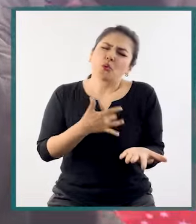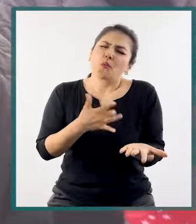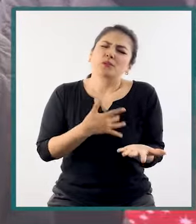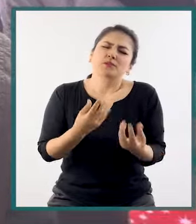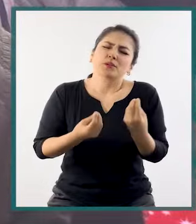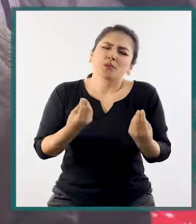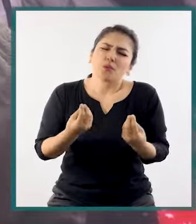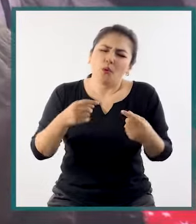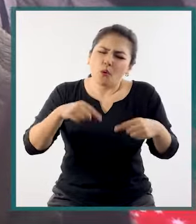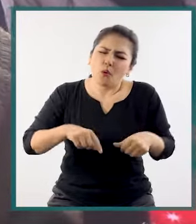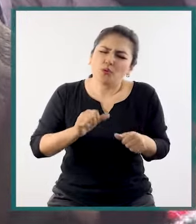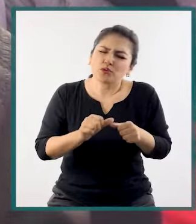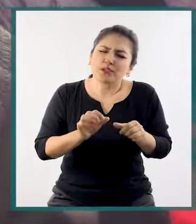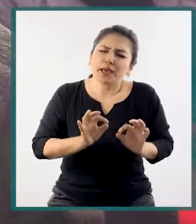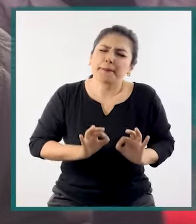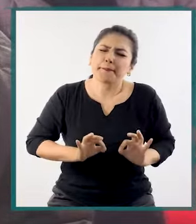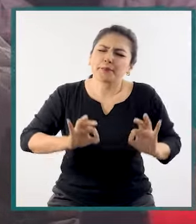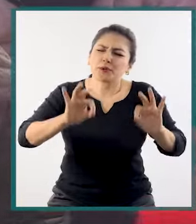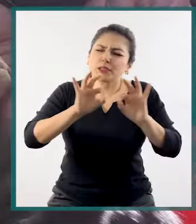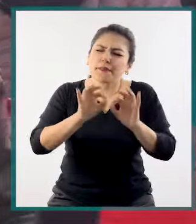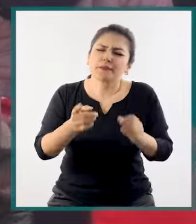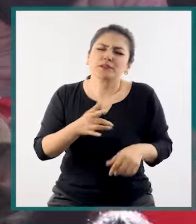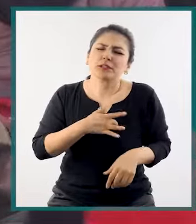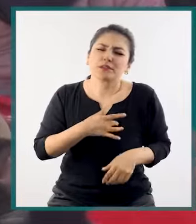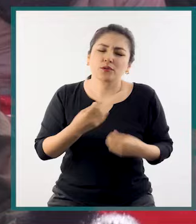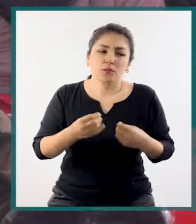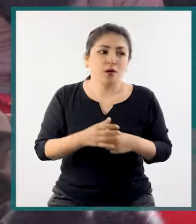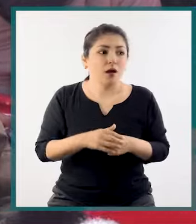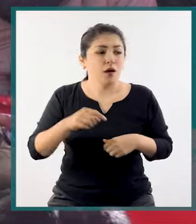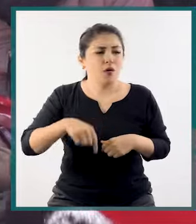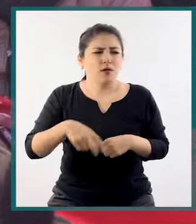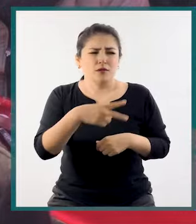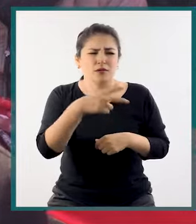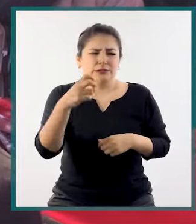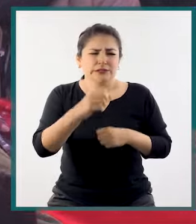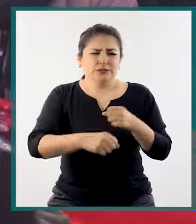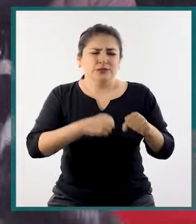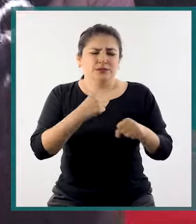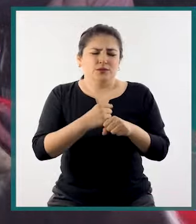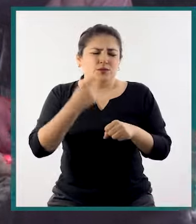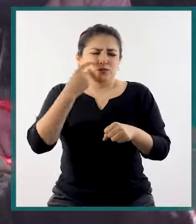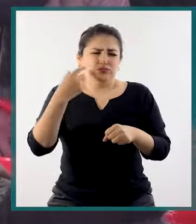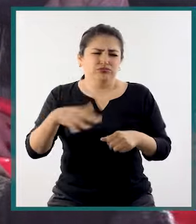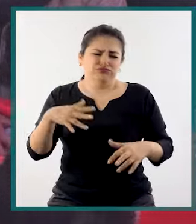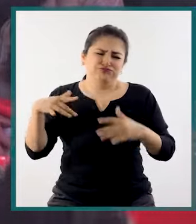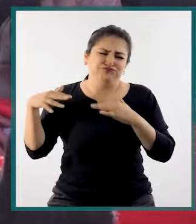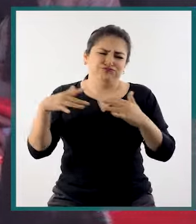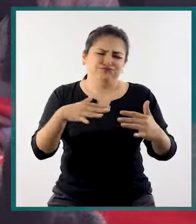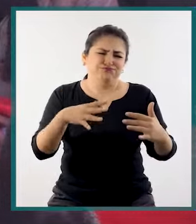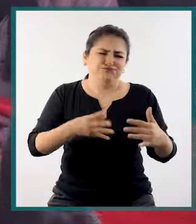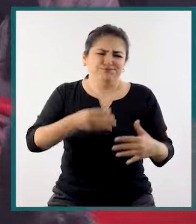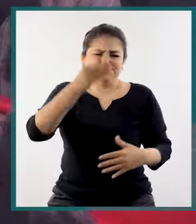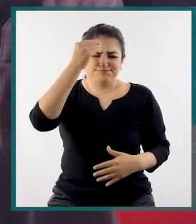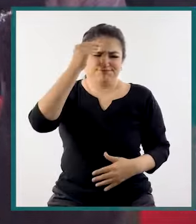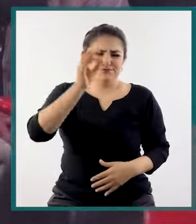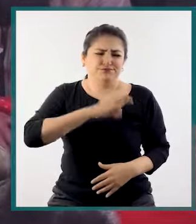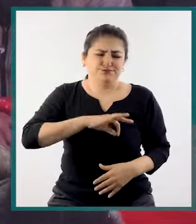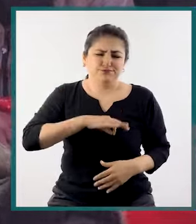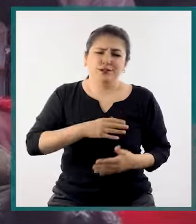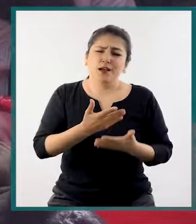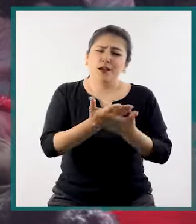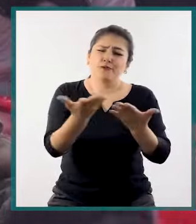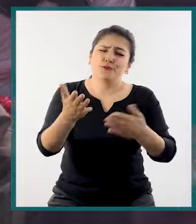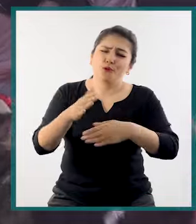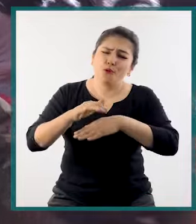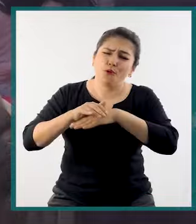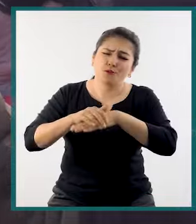Bueno, maravilloso. La expectativa es grande por el Bicentenario de la Batalla de Junín. un saludo cordial,